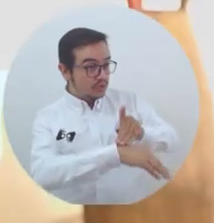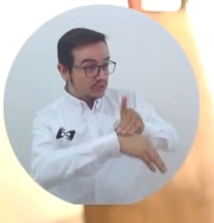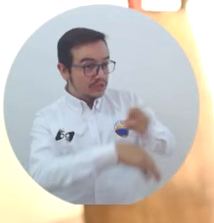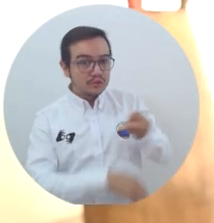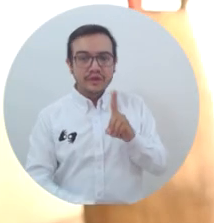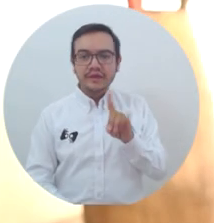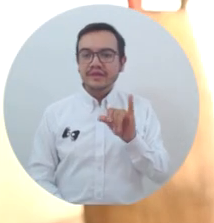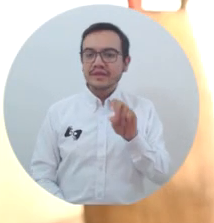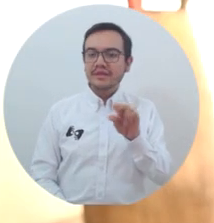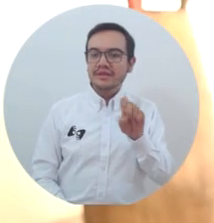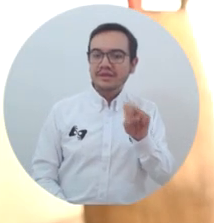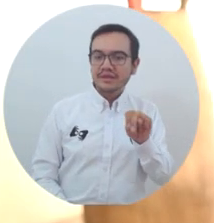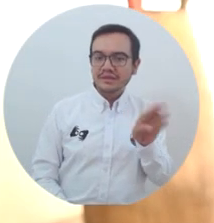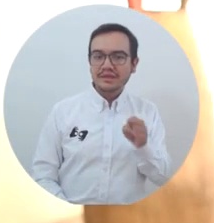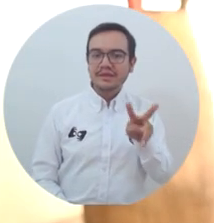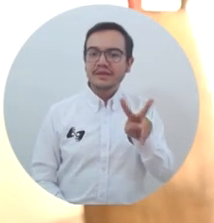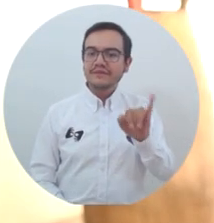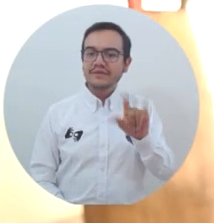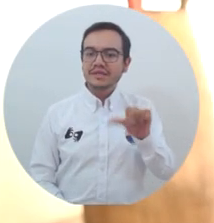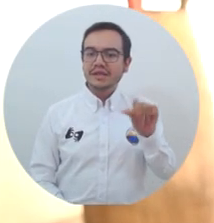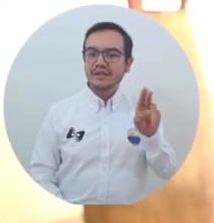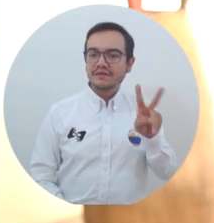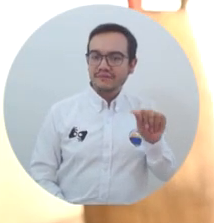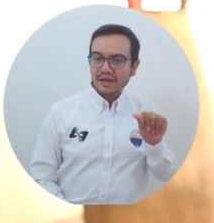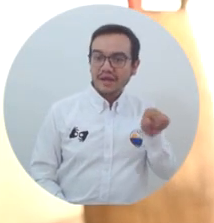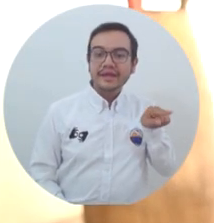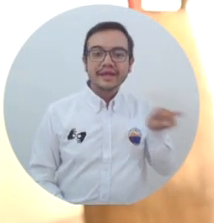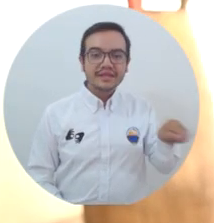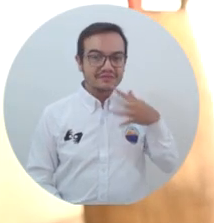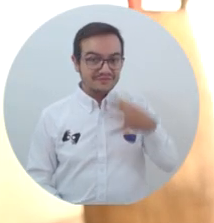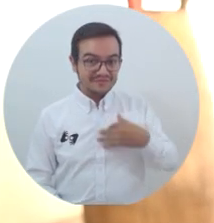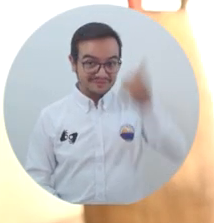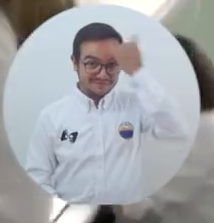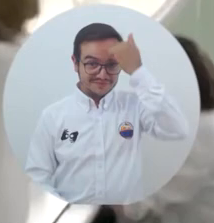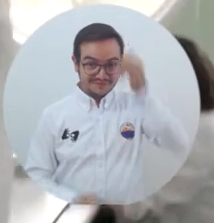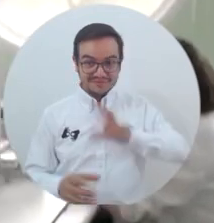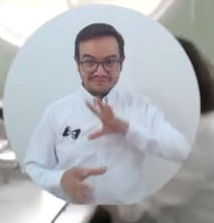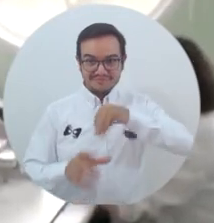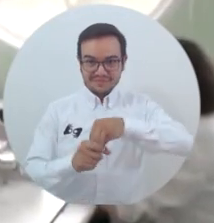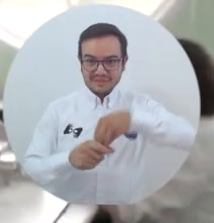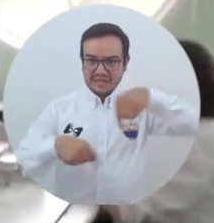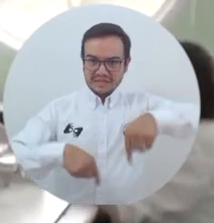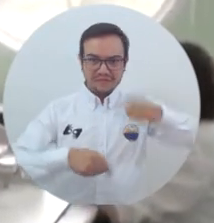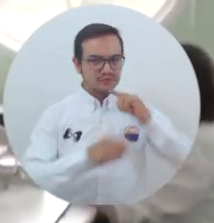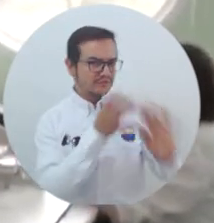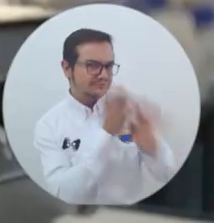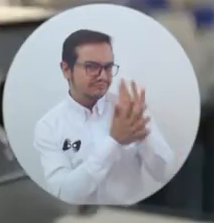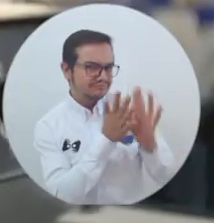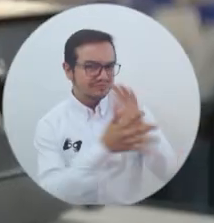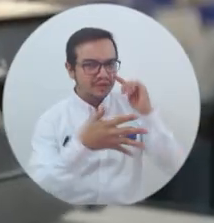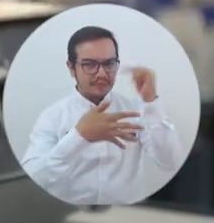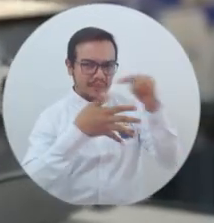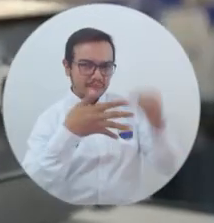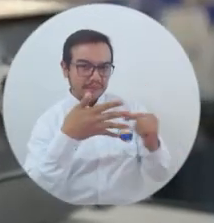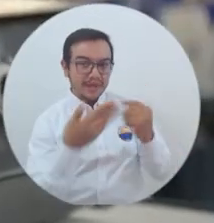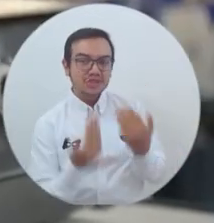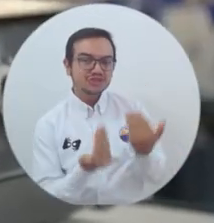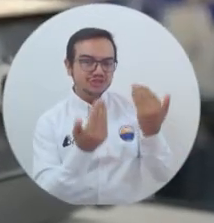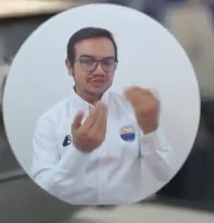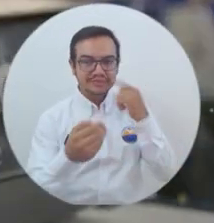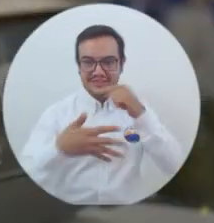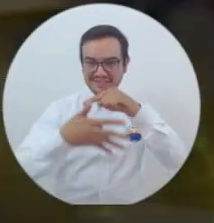la doctora Vivian Villalba, docente de planta de la institución, quien nos cuenta 5 noticias positivas para tener en cuenta